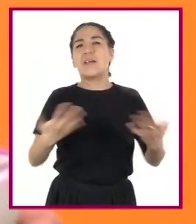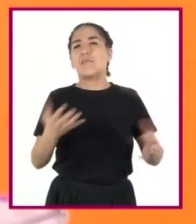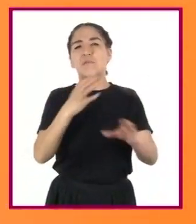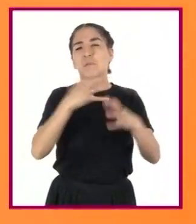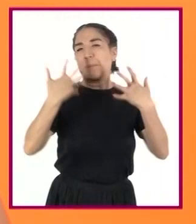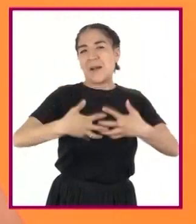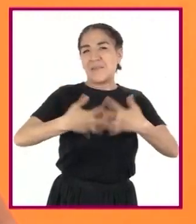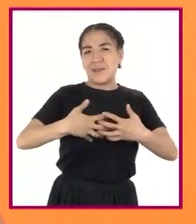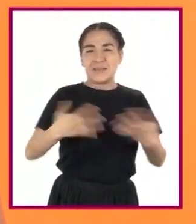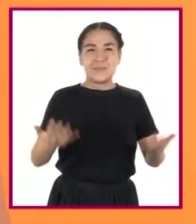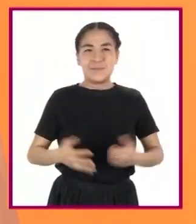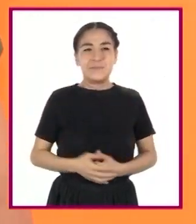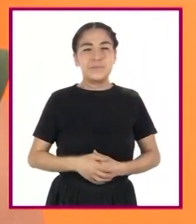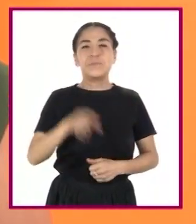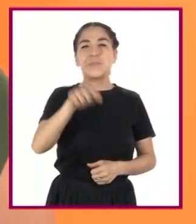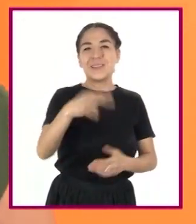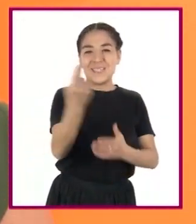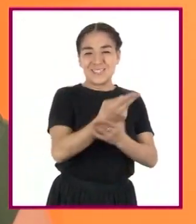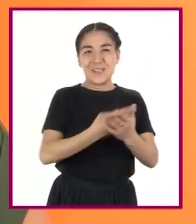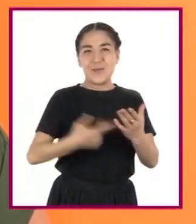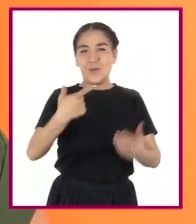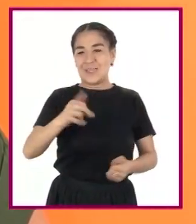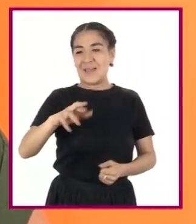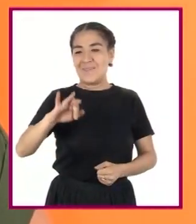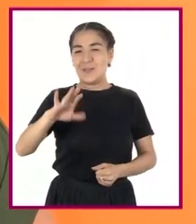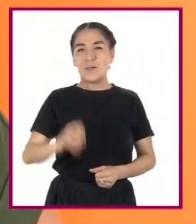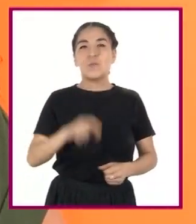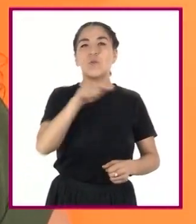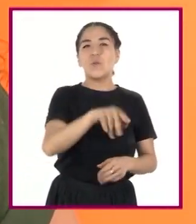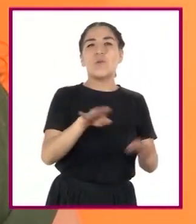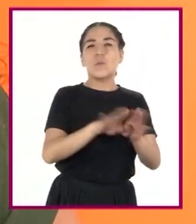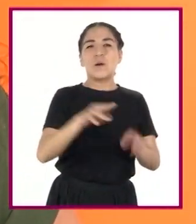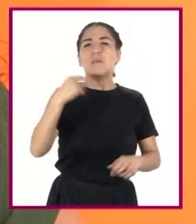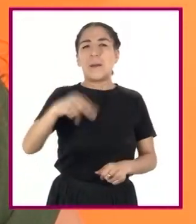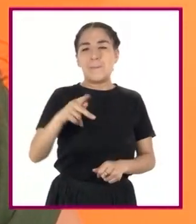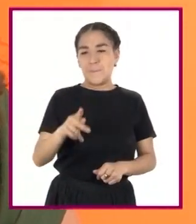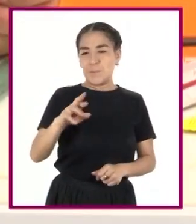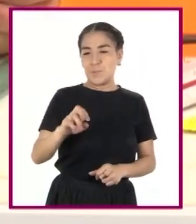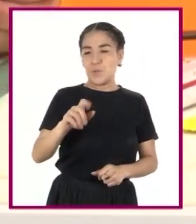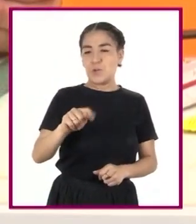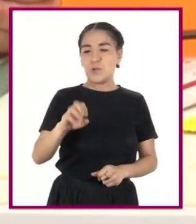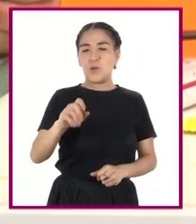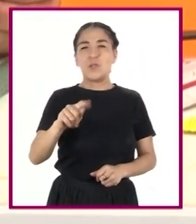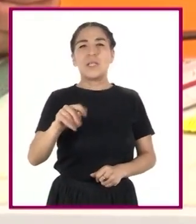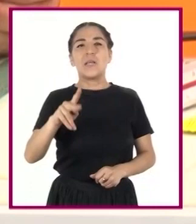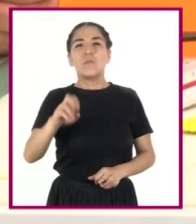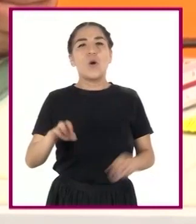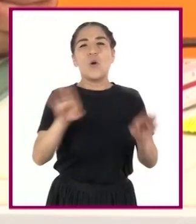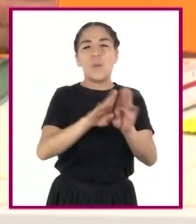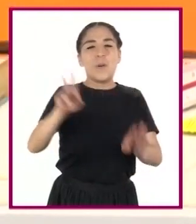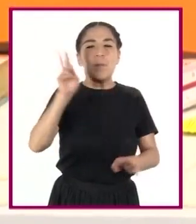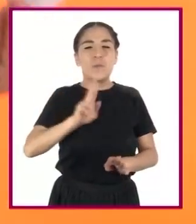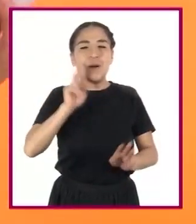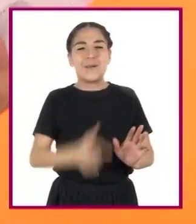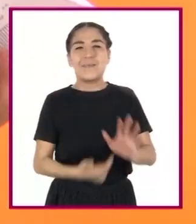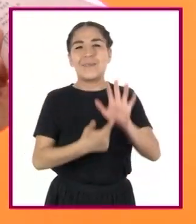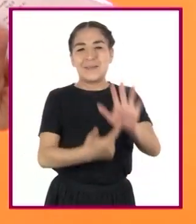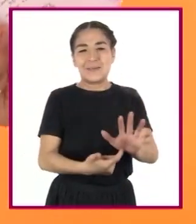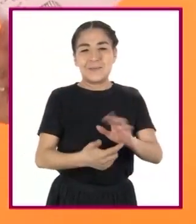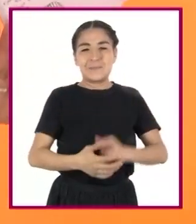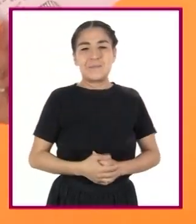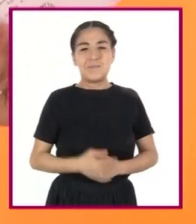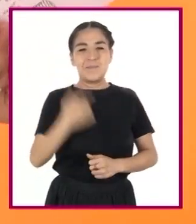el diseño gráfico se emplea el término prototipo cuando queremos mostrar cómo quedará, por ejemplo,